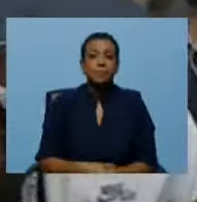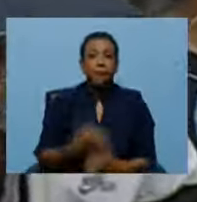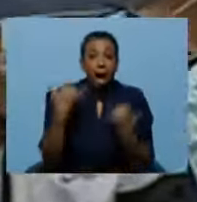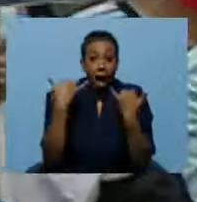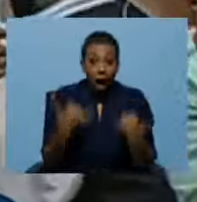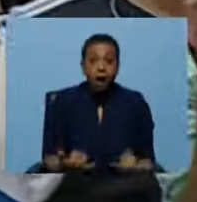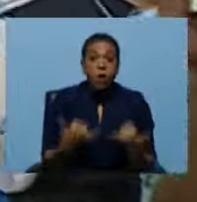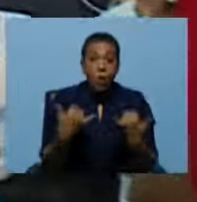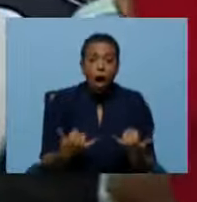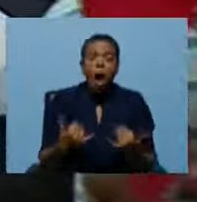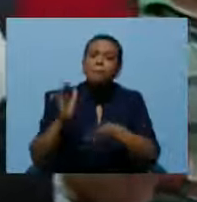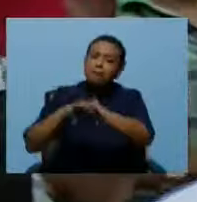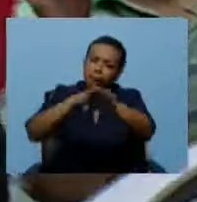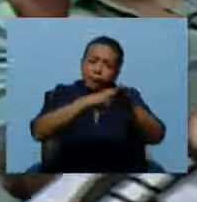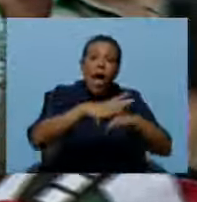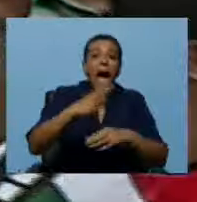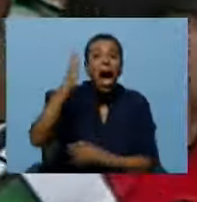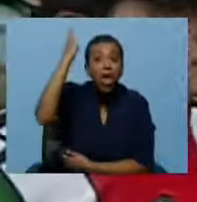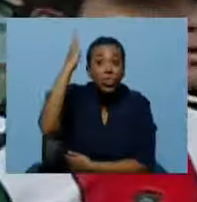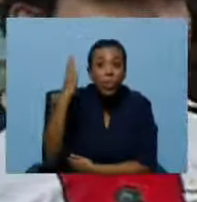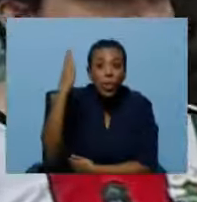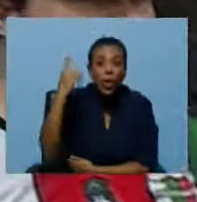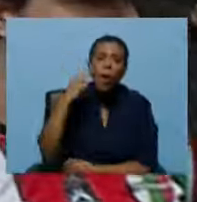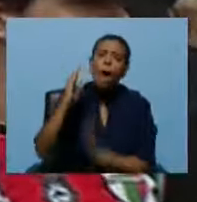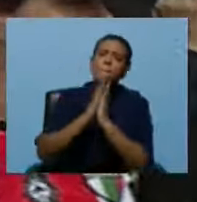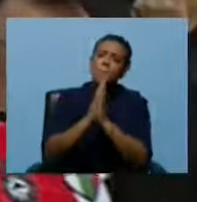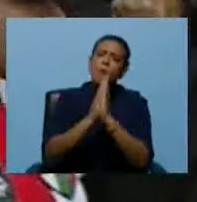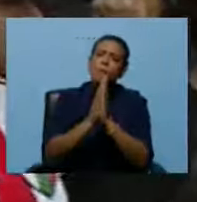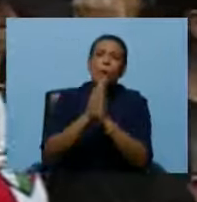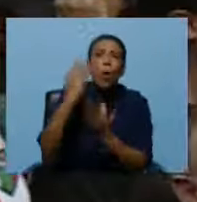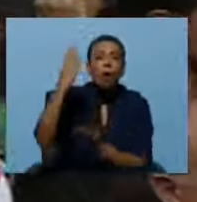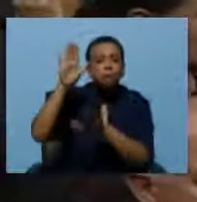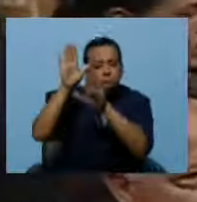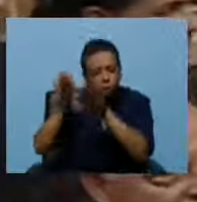Ahora pedimos a Dios que